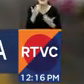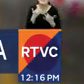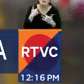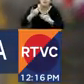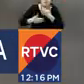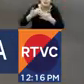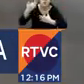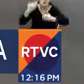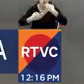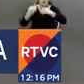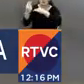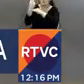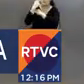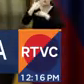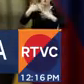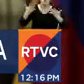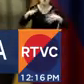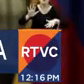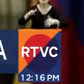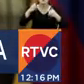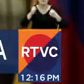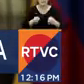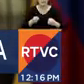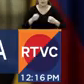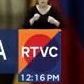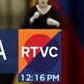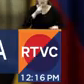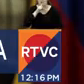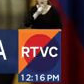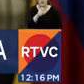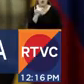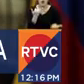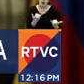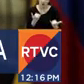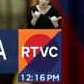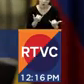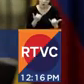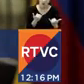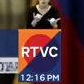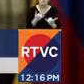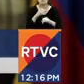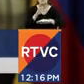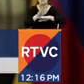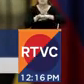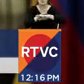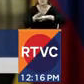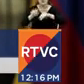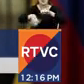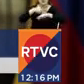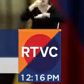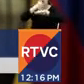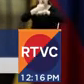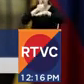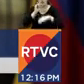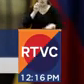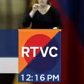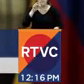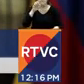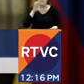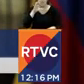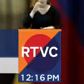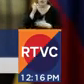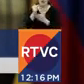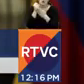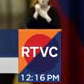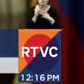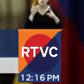en las 10 estaciones del área metropolitana. Hoy hacemos un llamado al director del IMPEC para que nos ayude a